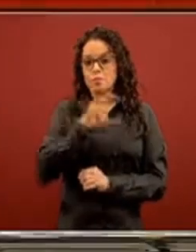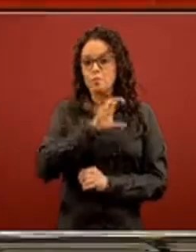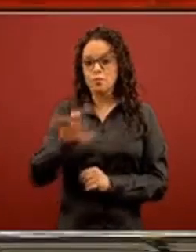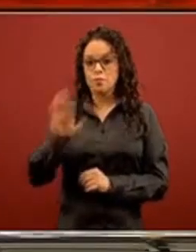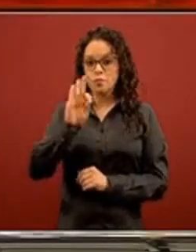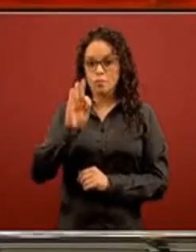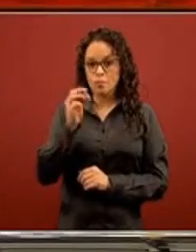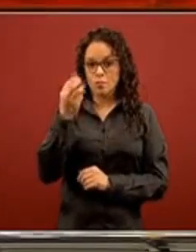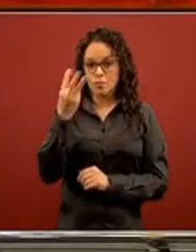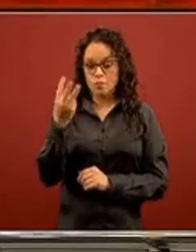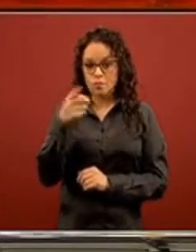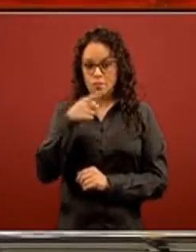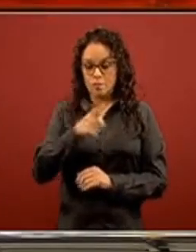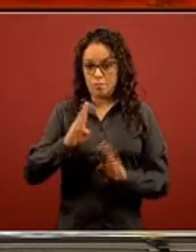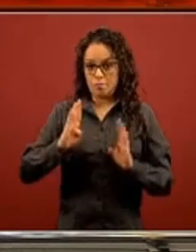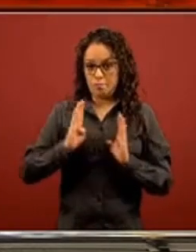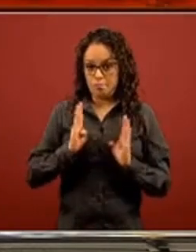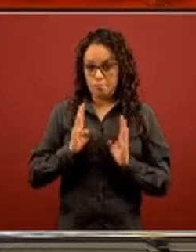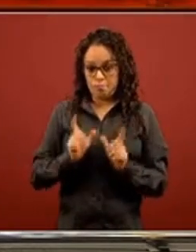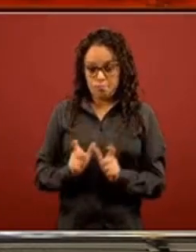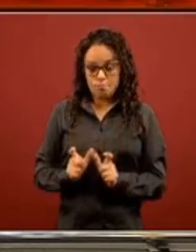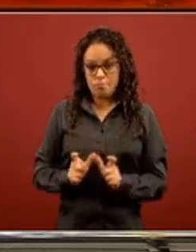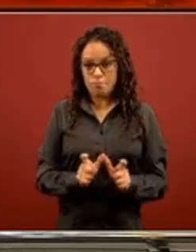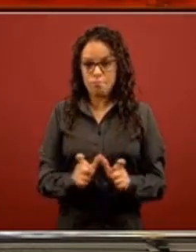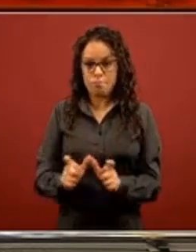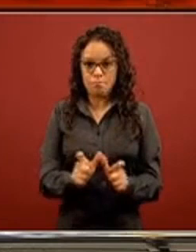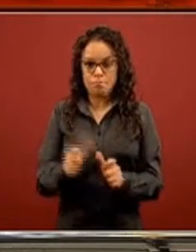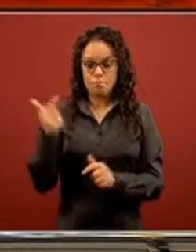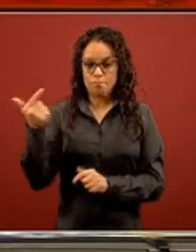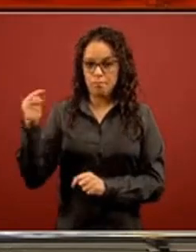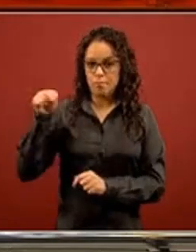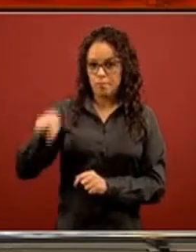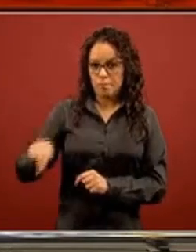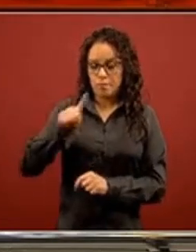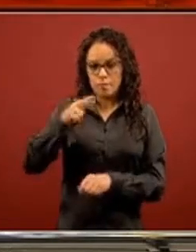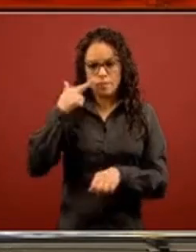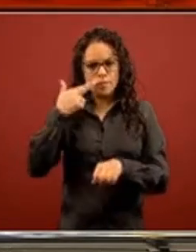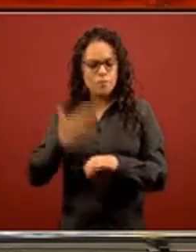1,843 elementos de la Guardia Nacional que se encargan,